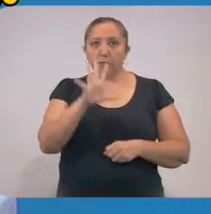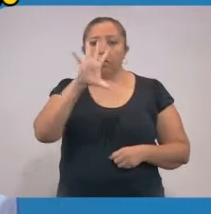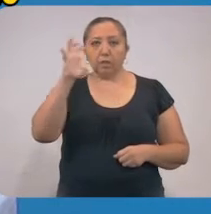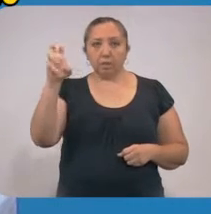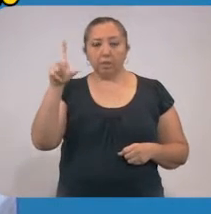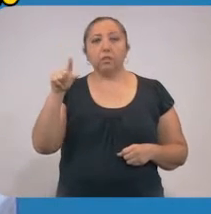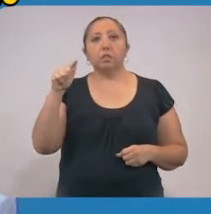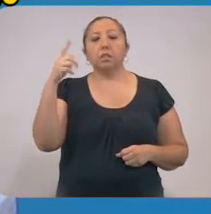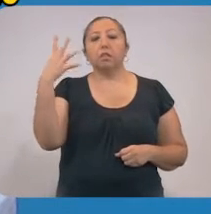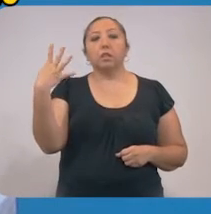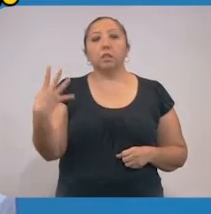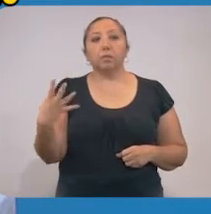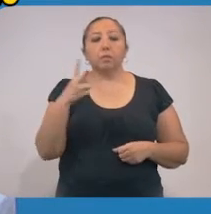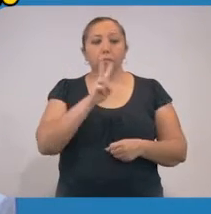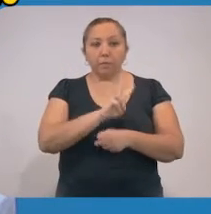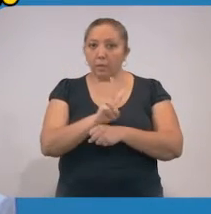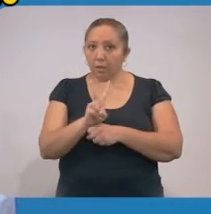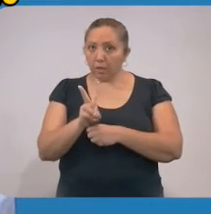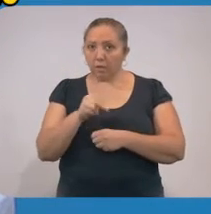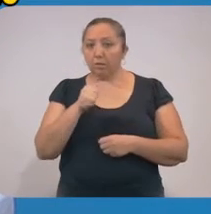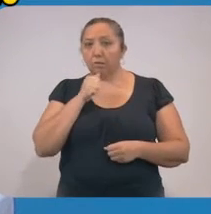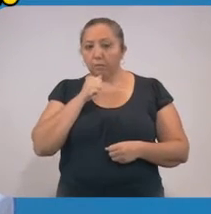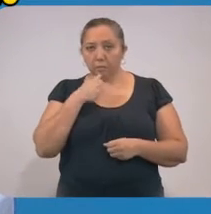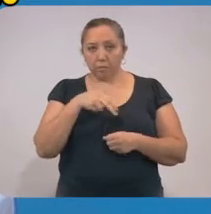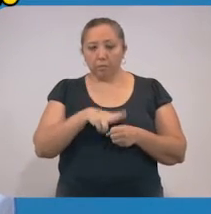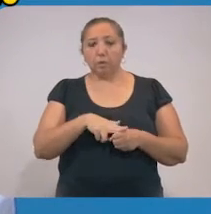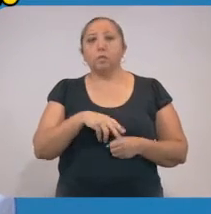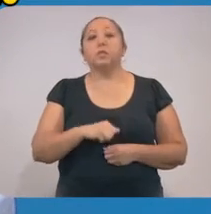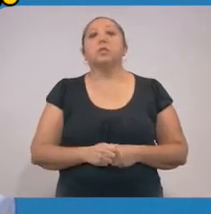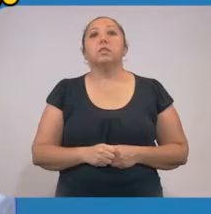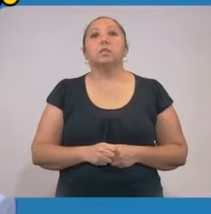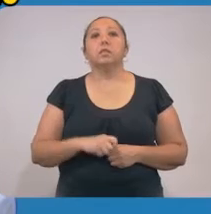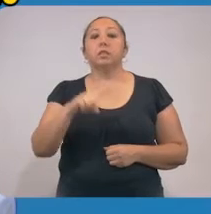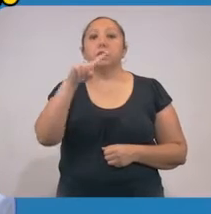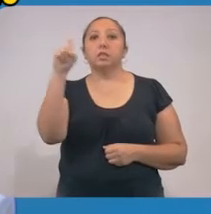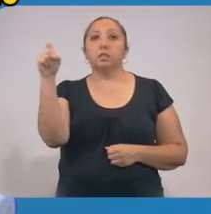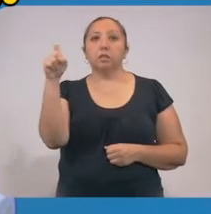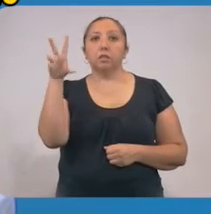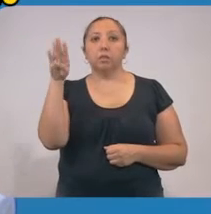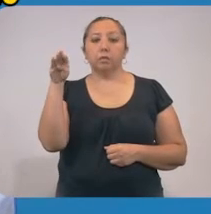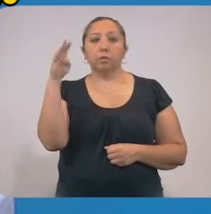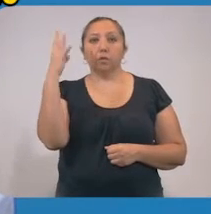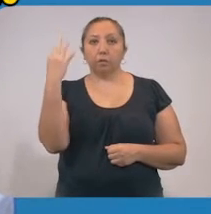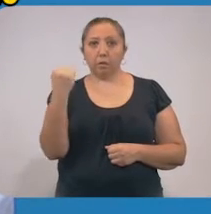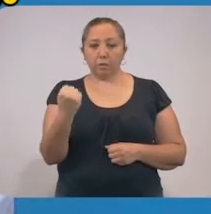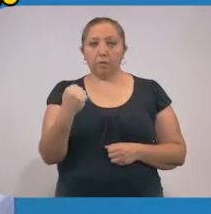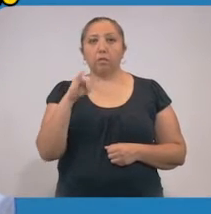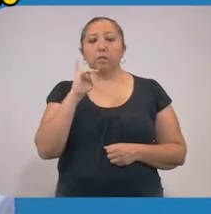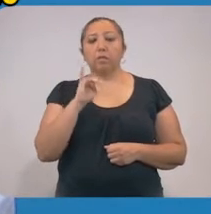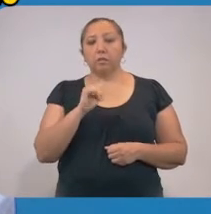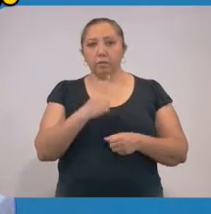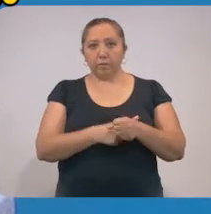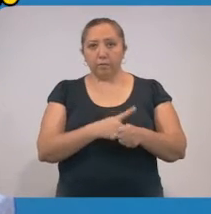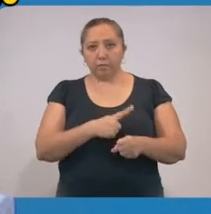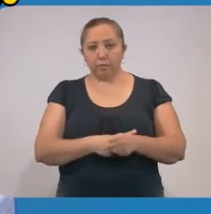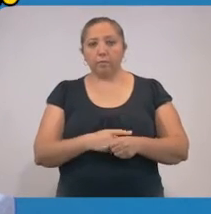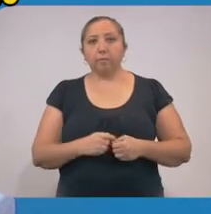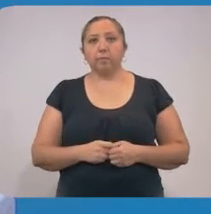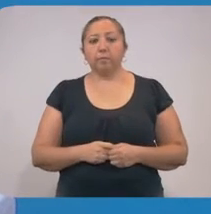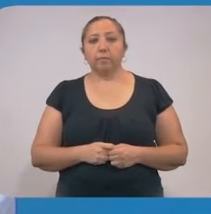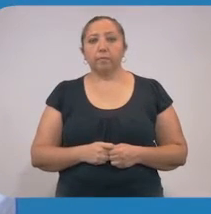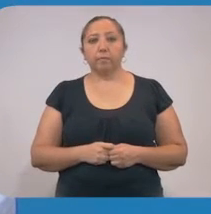574 son de vigilancia centinela de los cuales cientos 99 casos han dado positivo